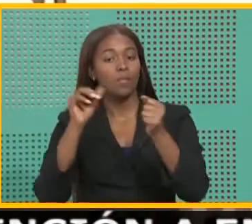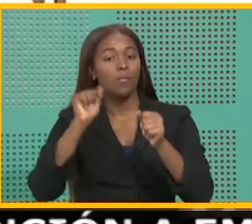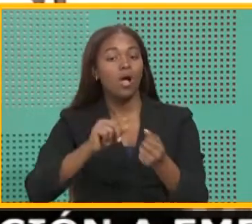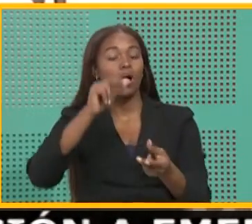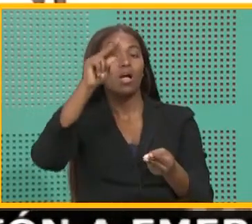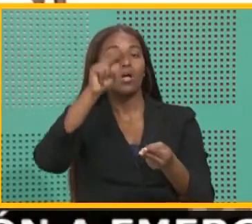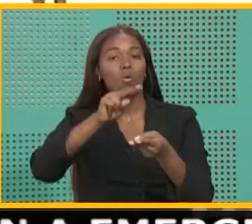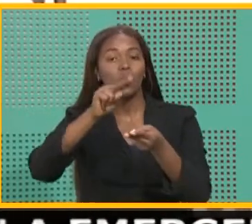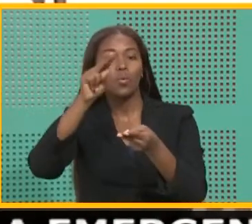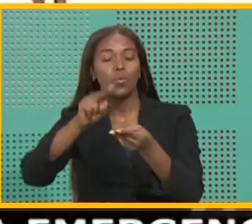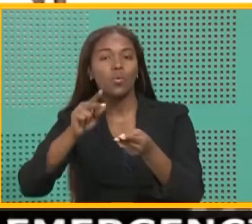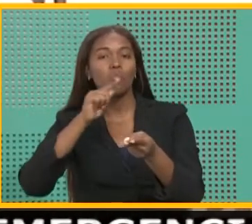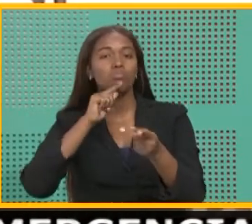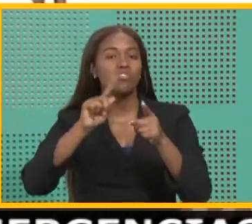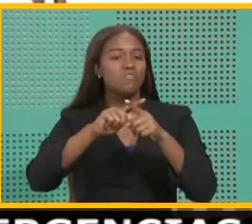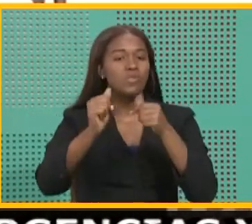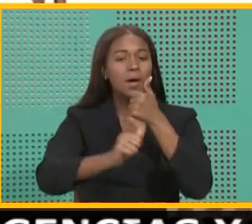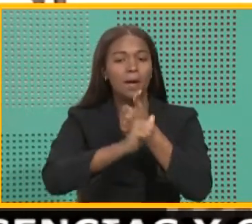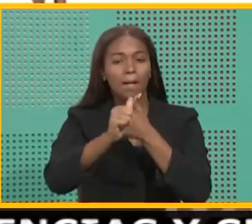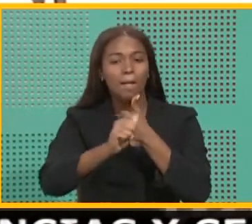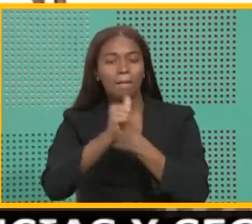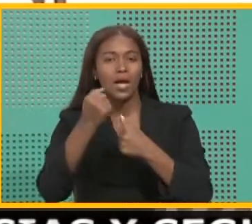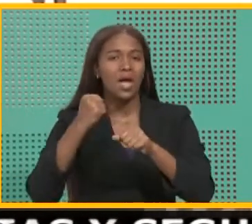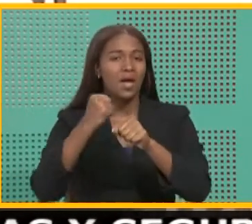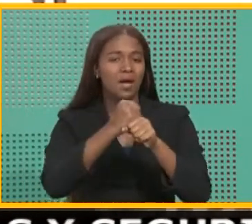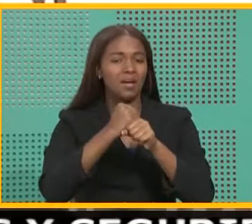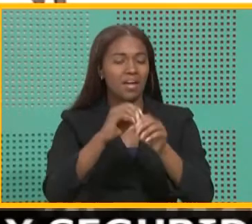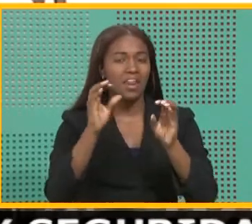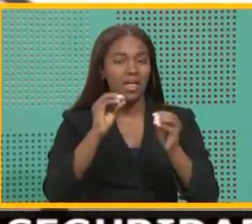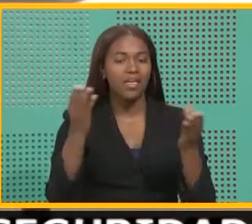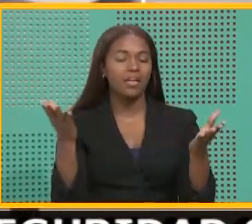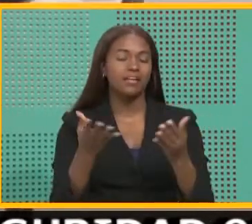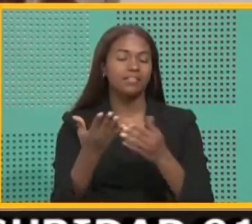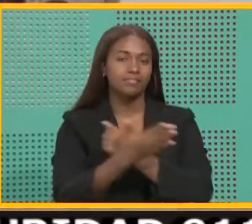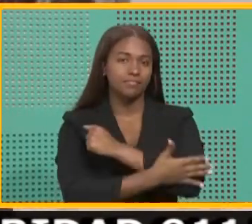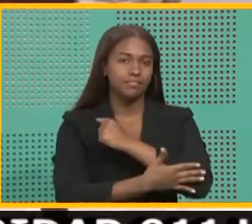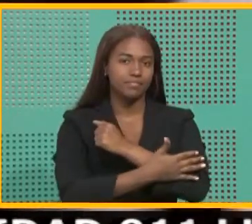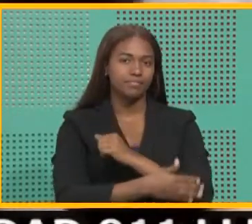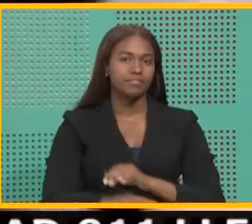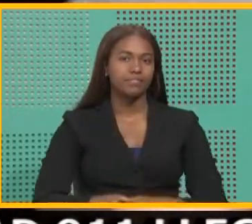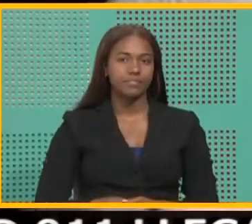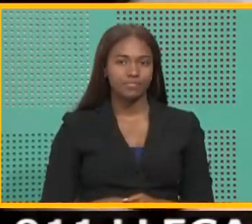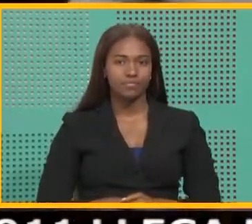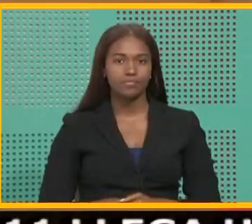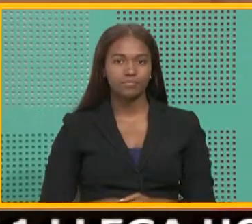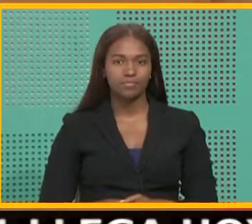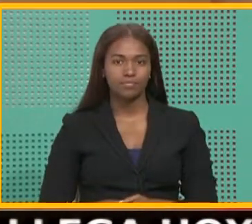disminuir la criminalidad y la delincuencia en el país.